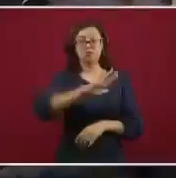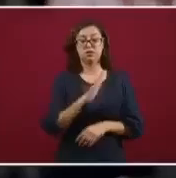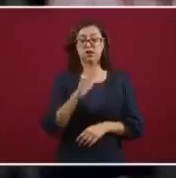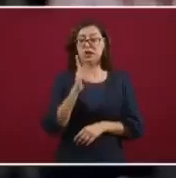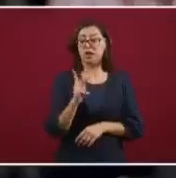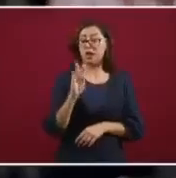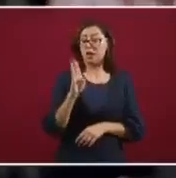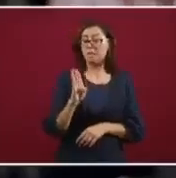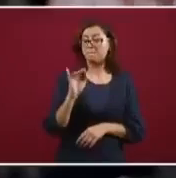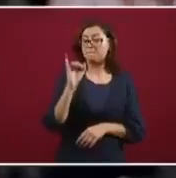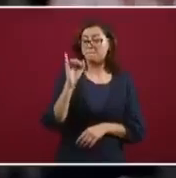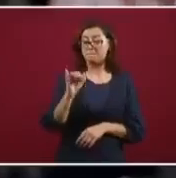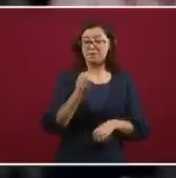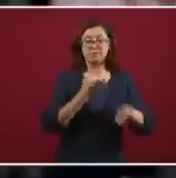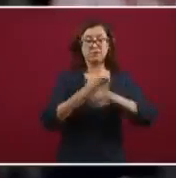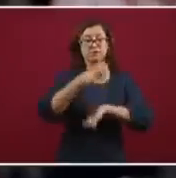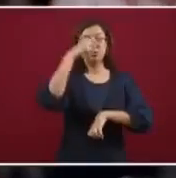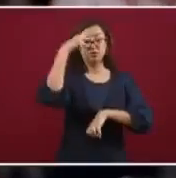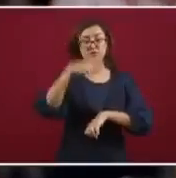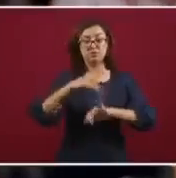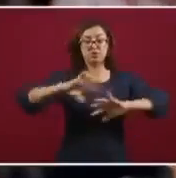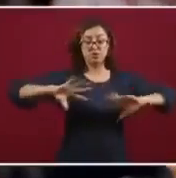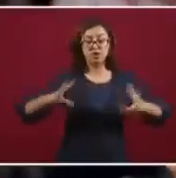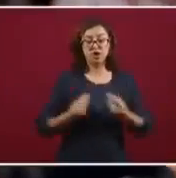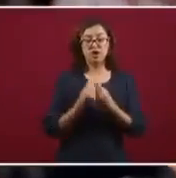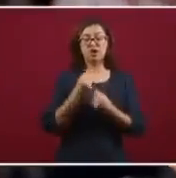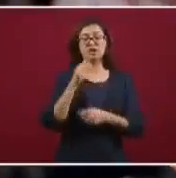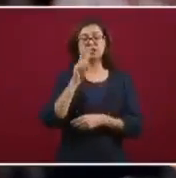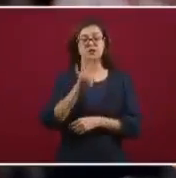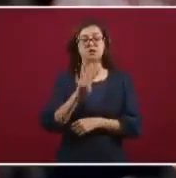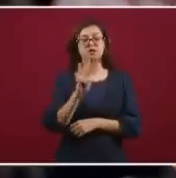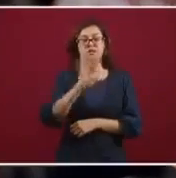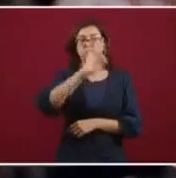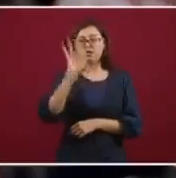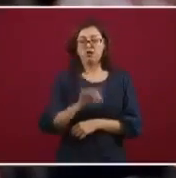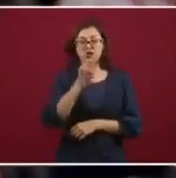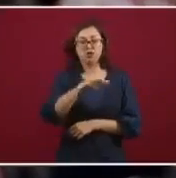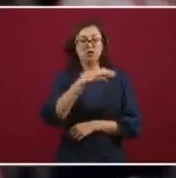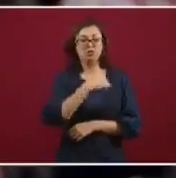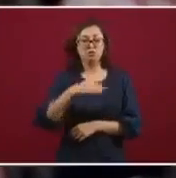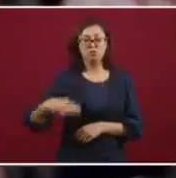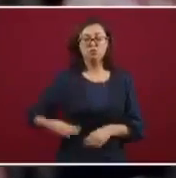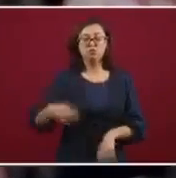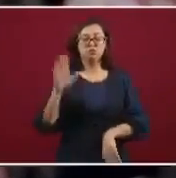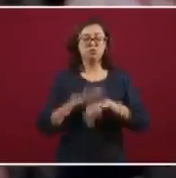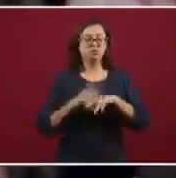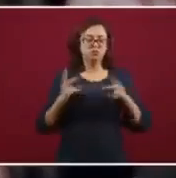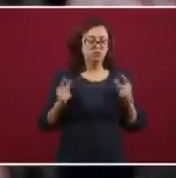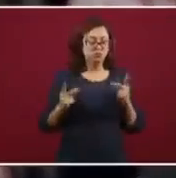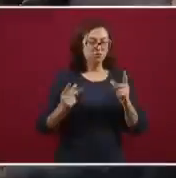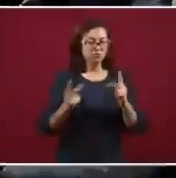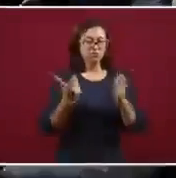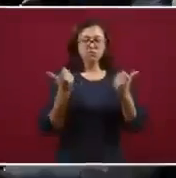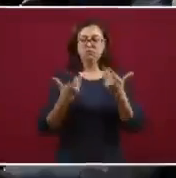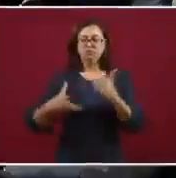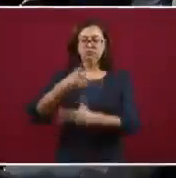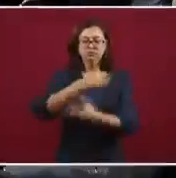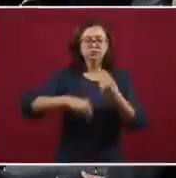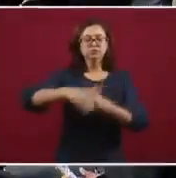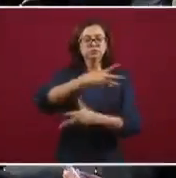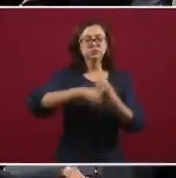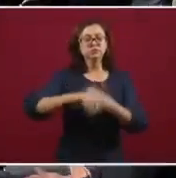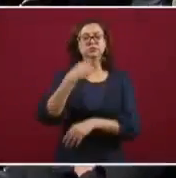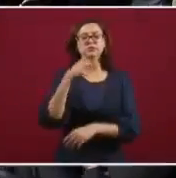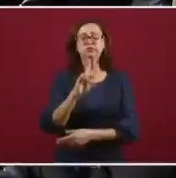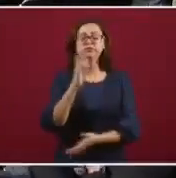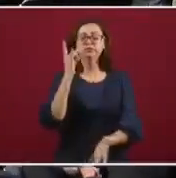19% del PIB del Estado de México, lo que lo hace el municipio más que más genera de la entidad, pero solamente